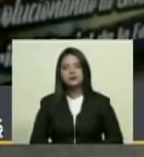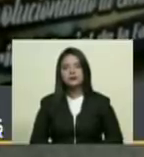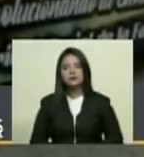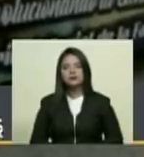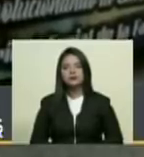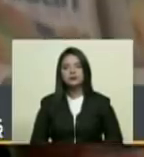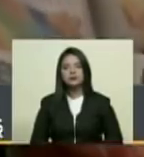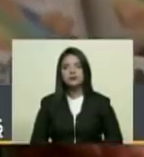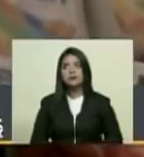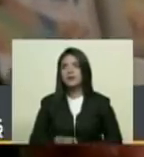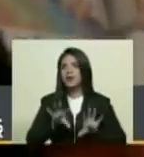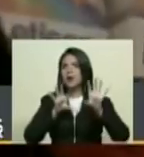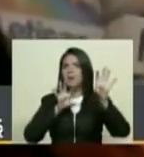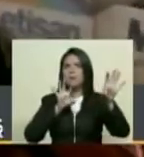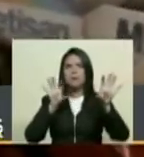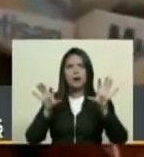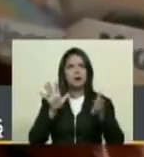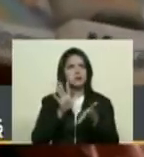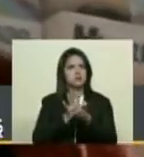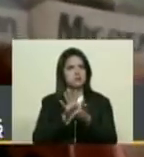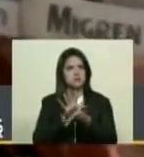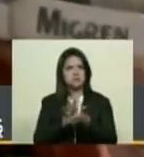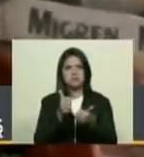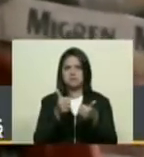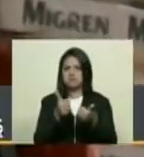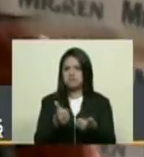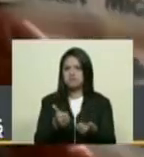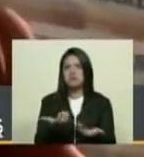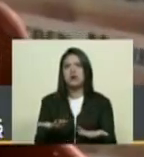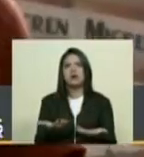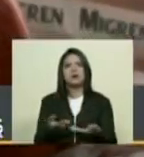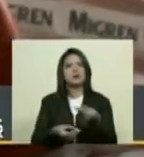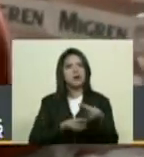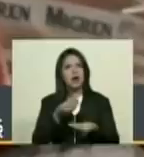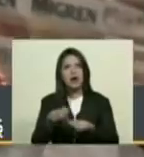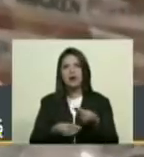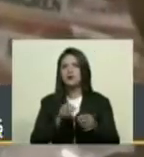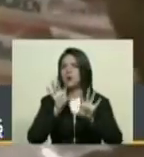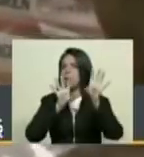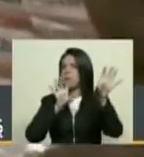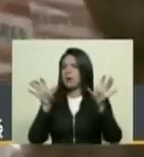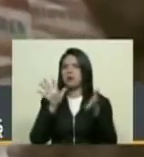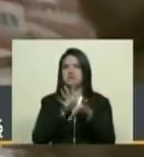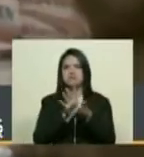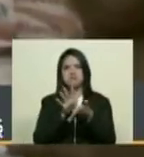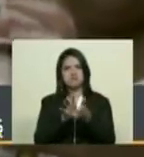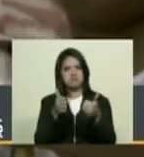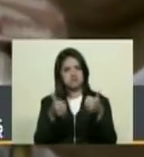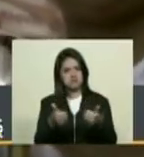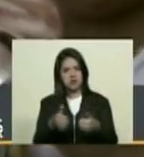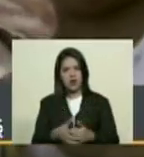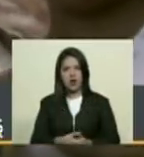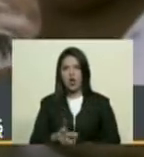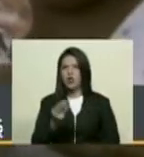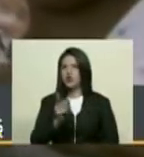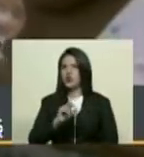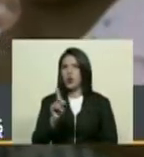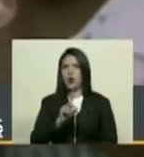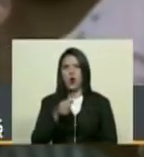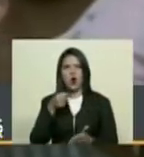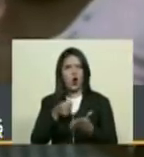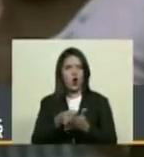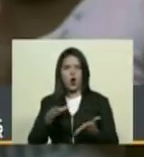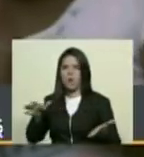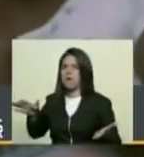se hace en un país civilizado. Se hace en un país civilizado. No es a través de golpes de